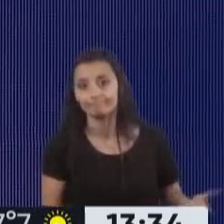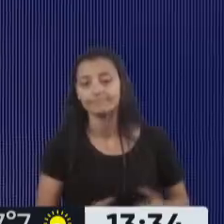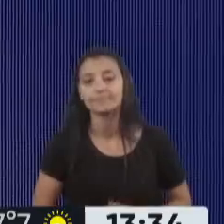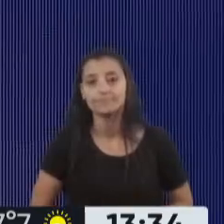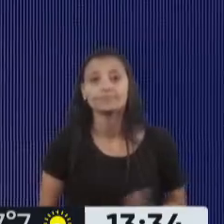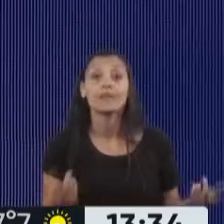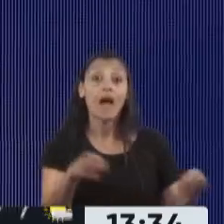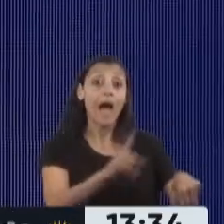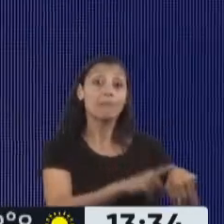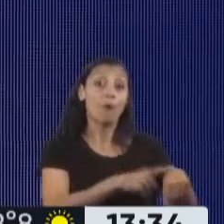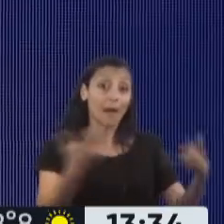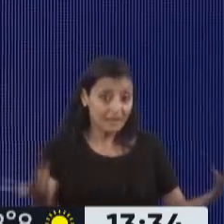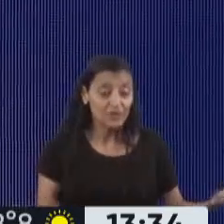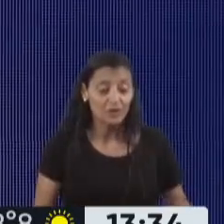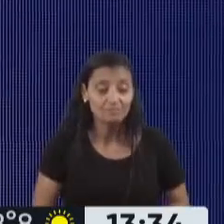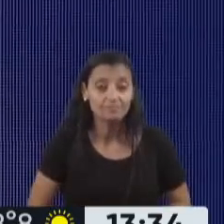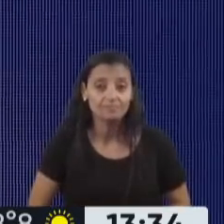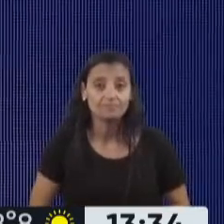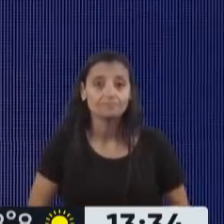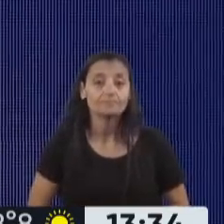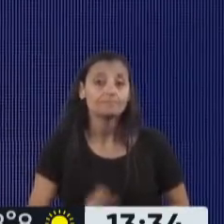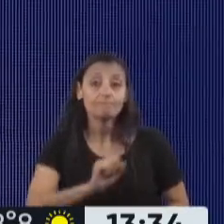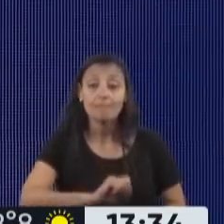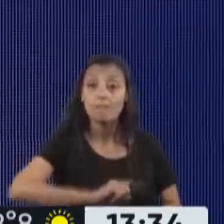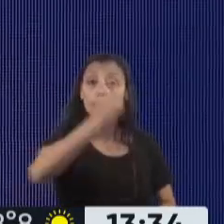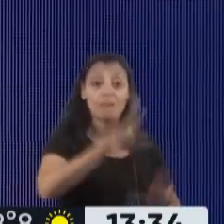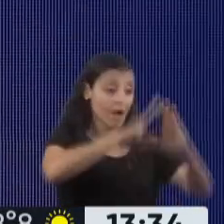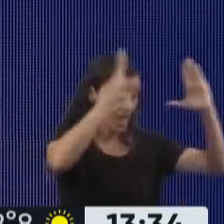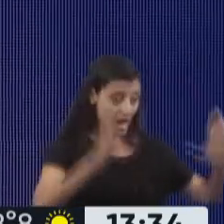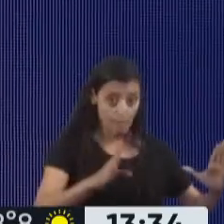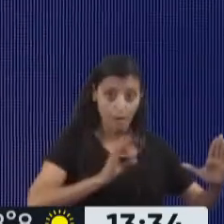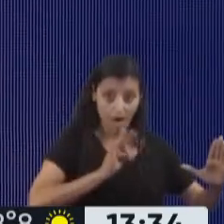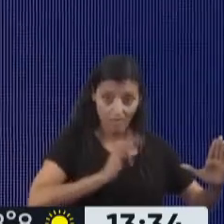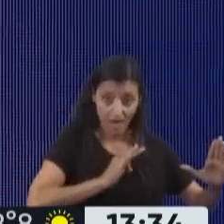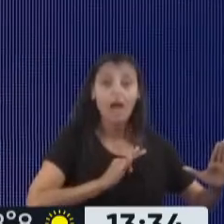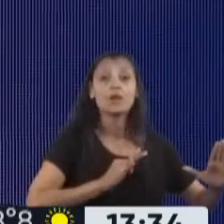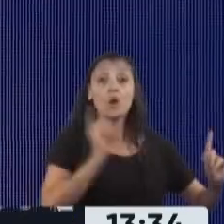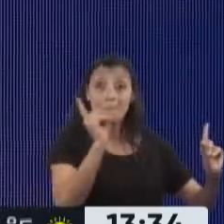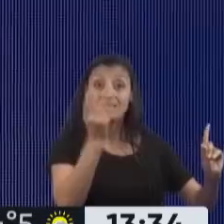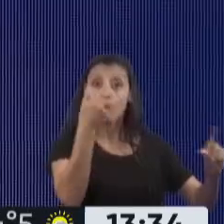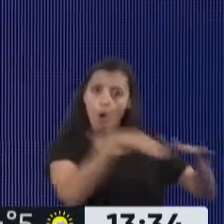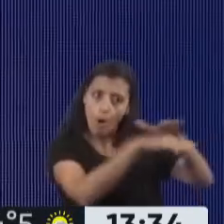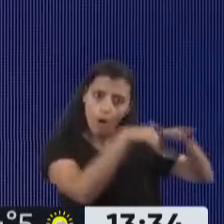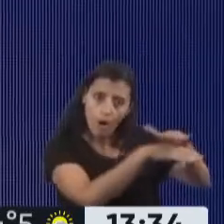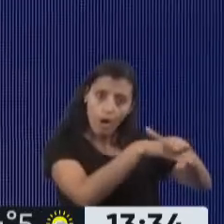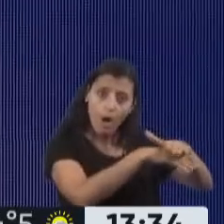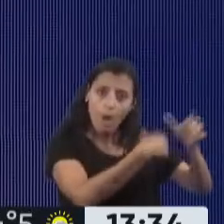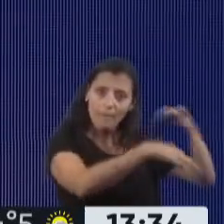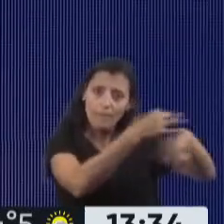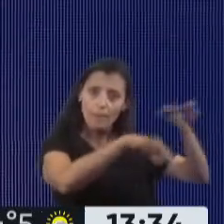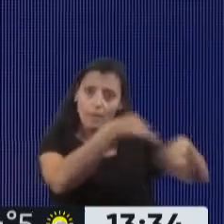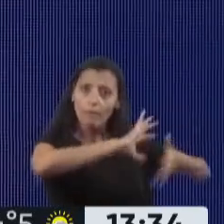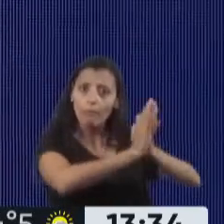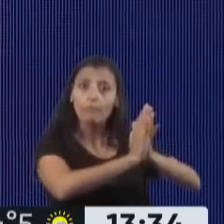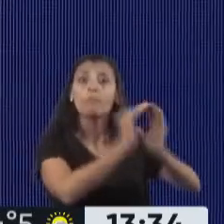Y en ese sentido, en la primera parte del año liquidaron los stocks y eso profundizó la caída del